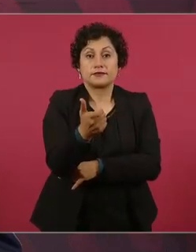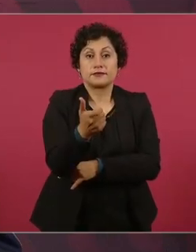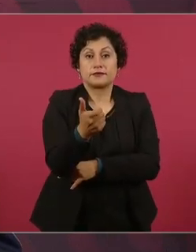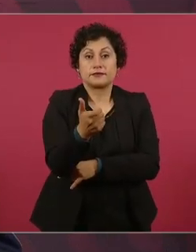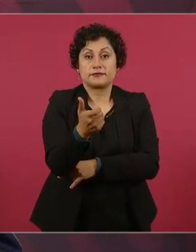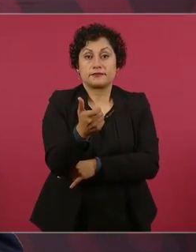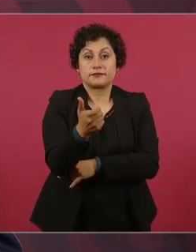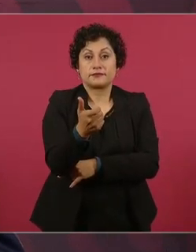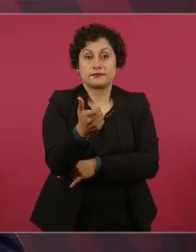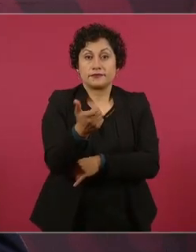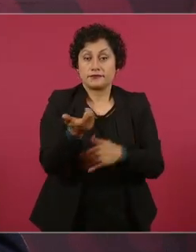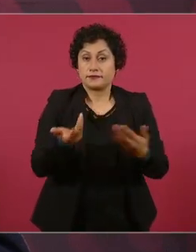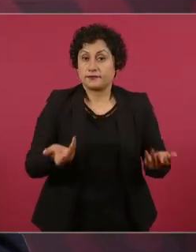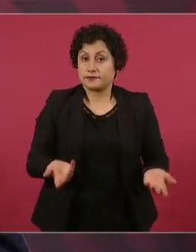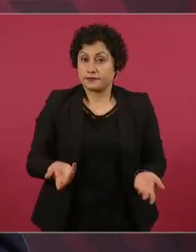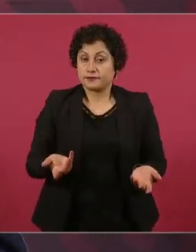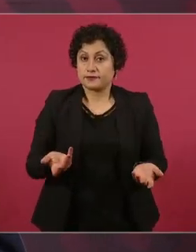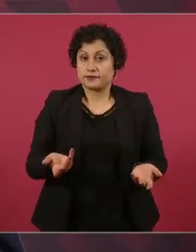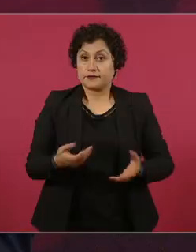Eso